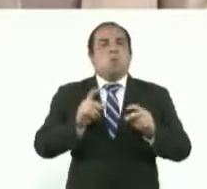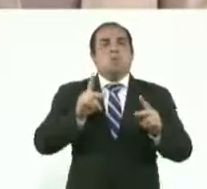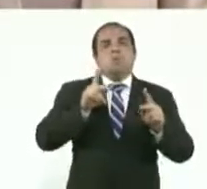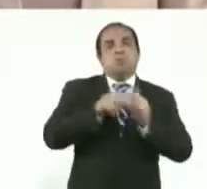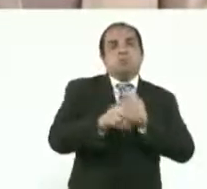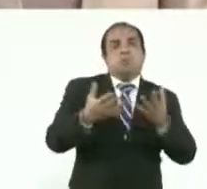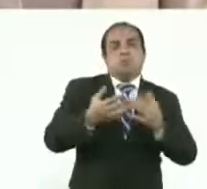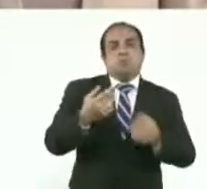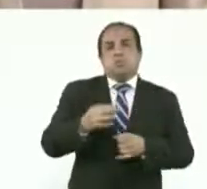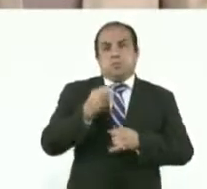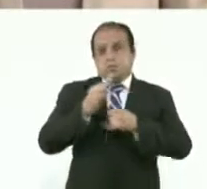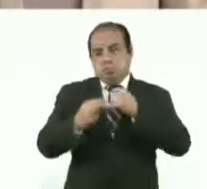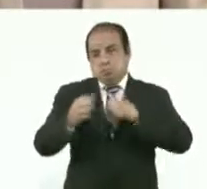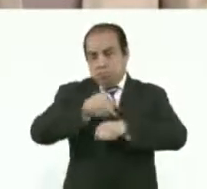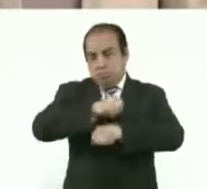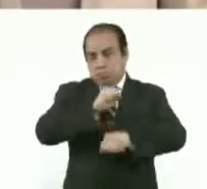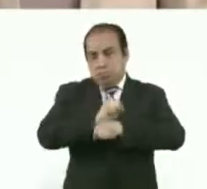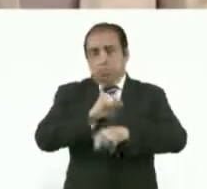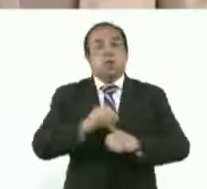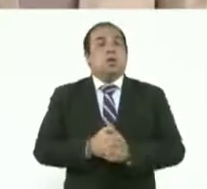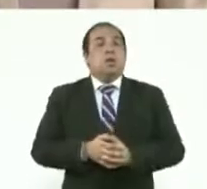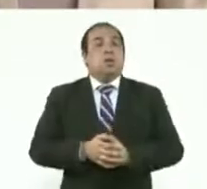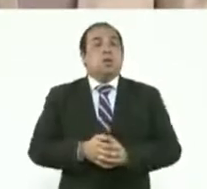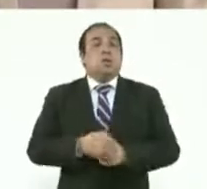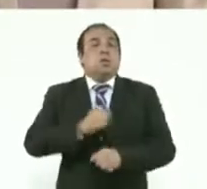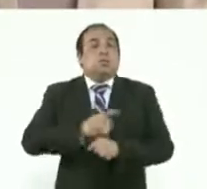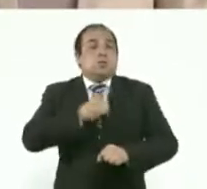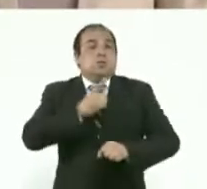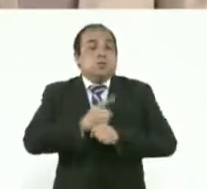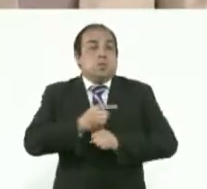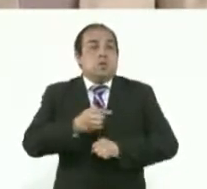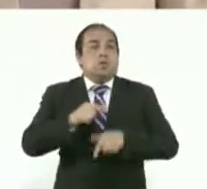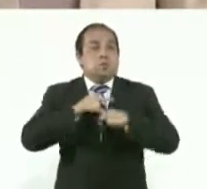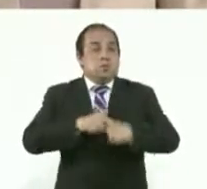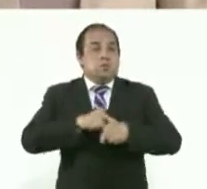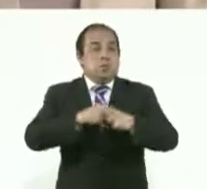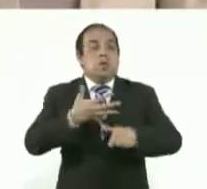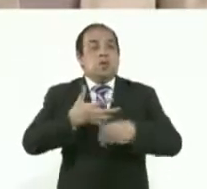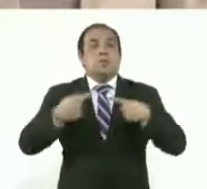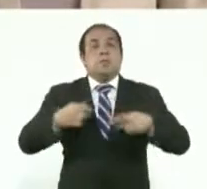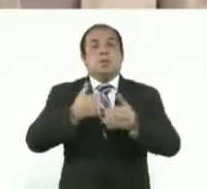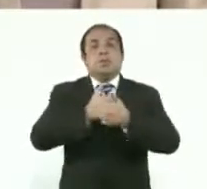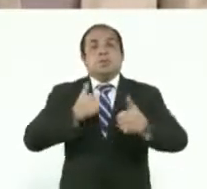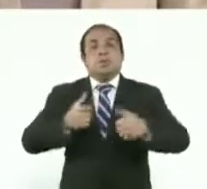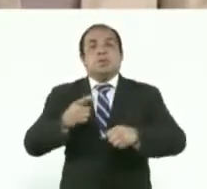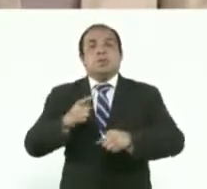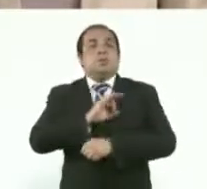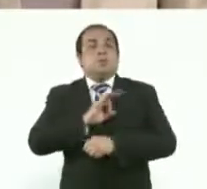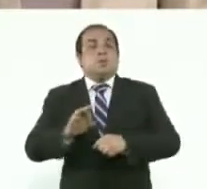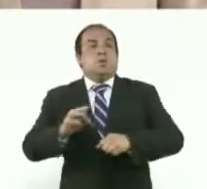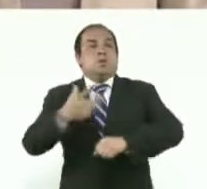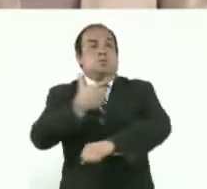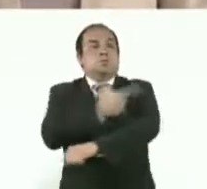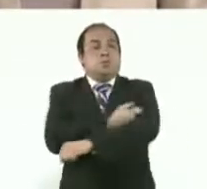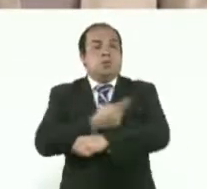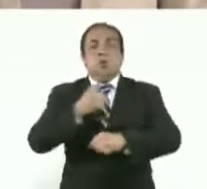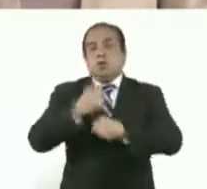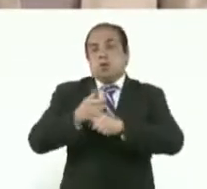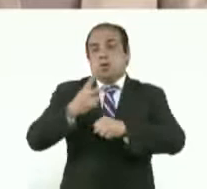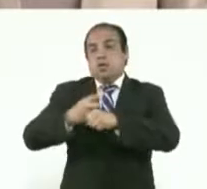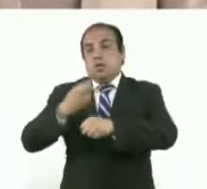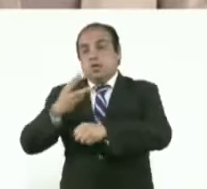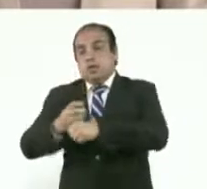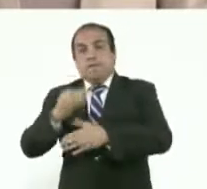que sí es que lo que planteamos es que haya oportunidad permanente para que las personas rezagadas se puedan poner la primera, la segunda, la tercera, la dosis que les